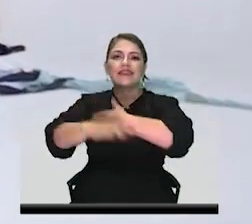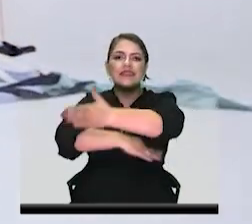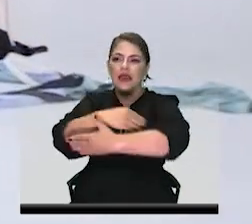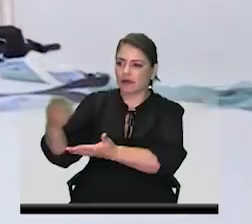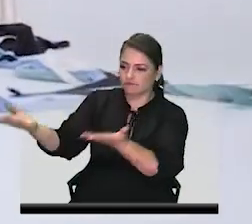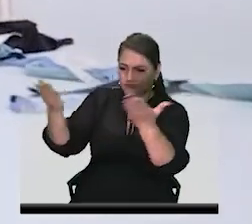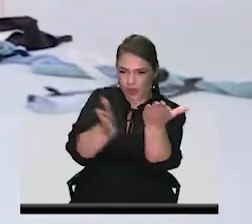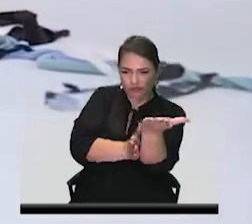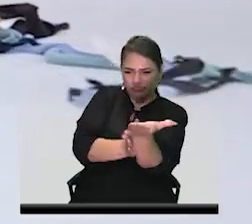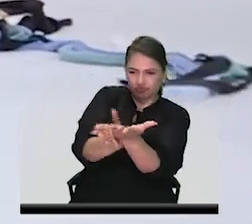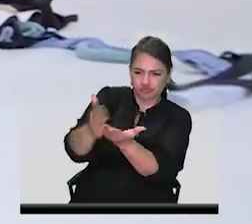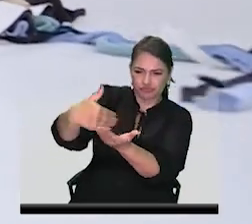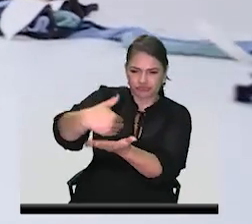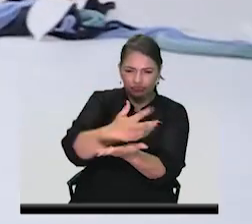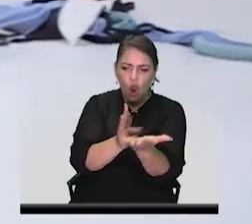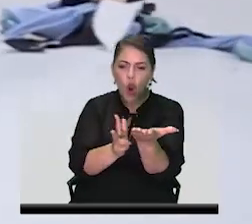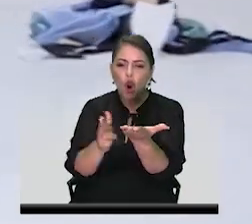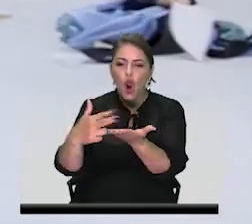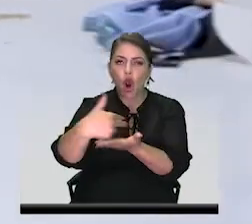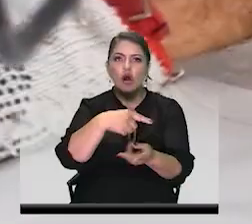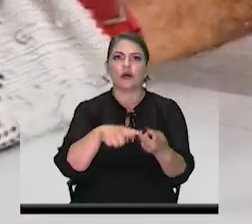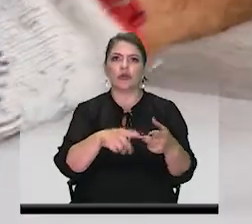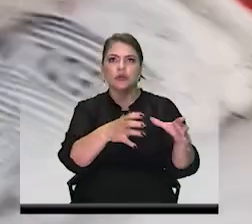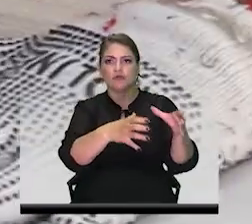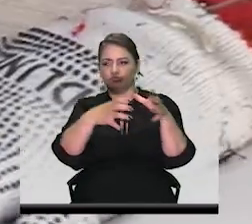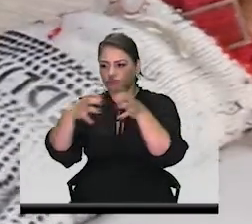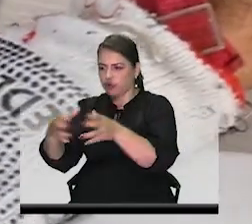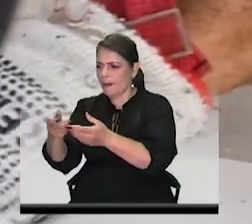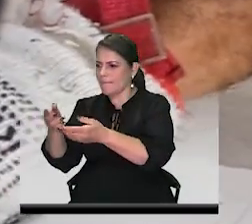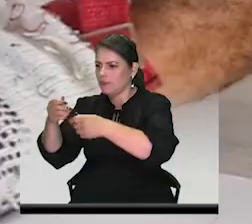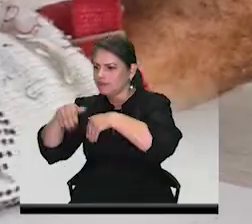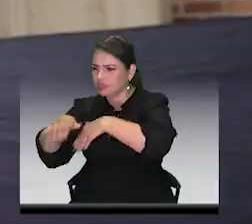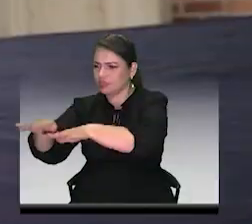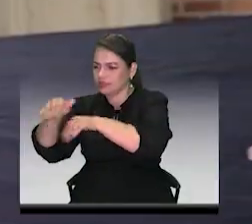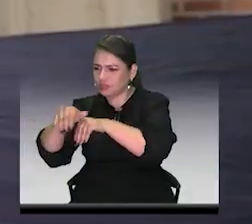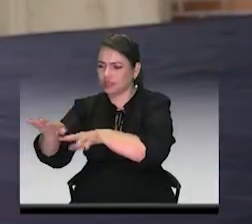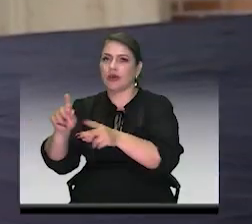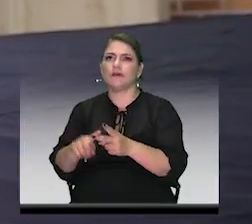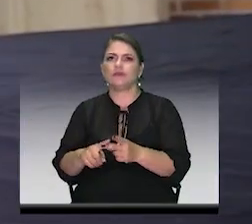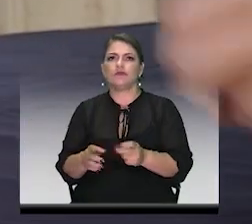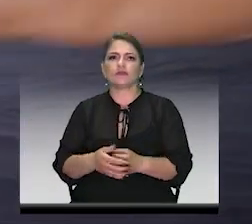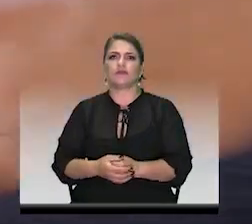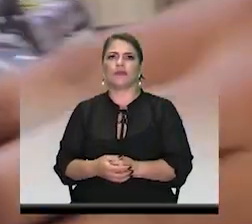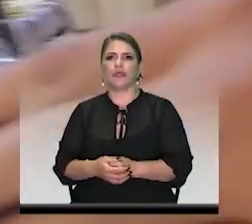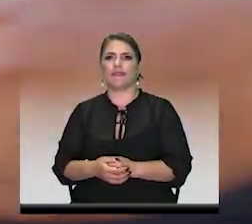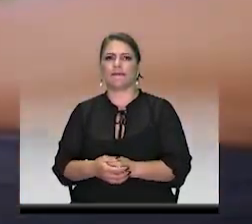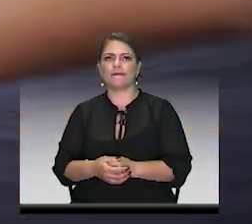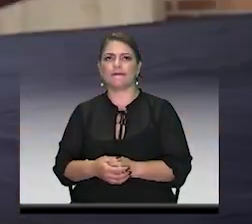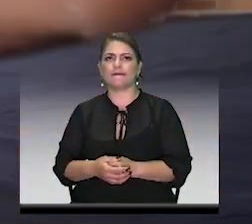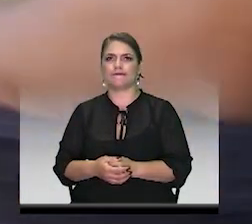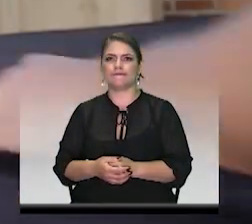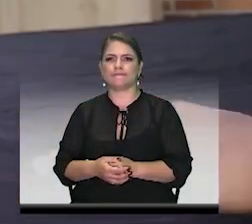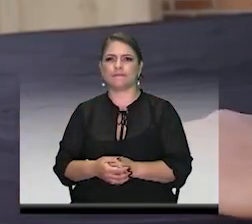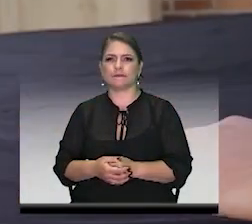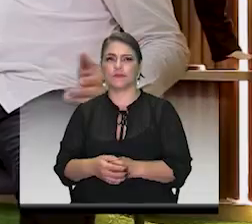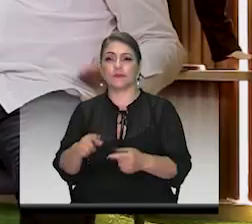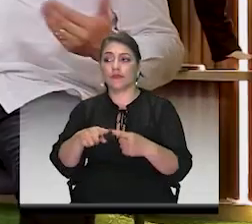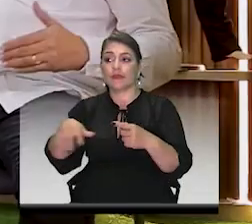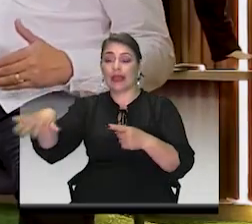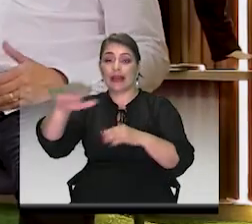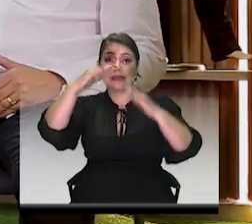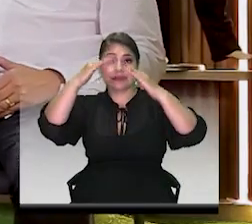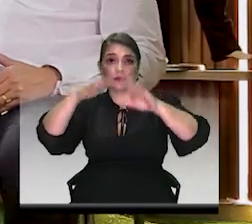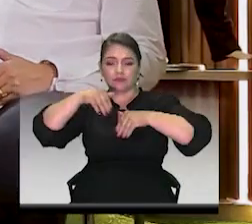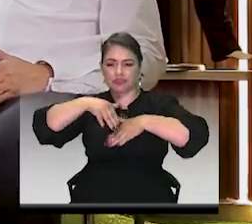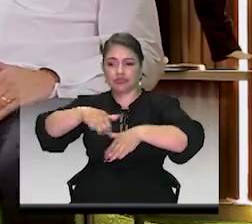pues en los lotes que los talleres satélites recogen, donde son confeccionados allá en las casas. Ya el producto